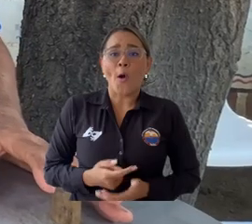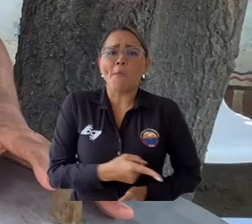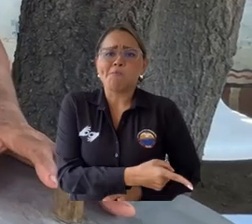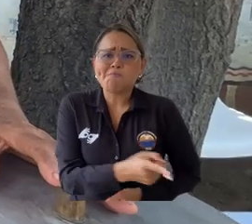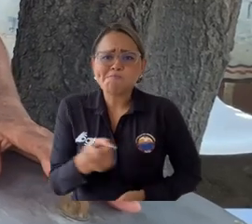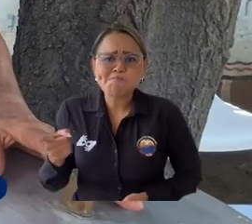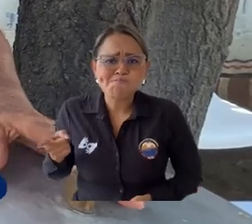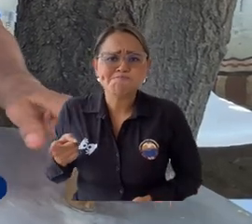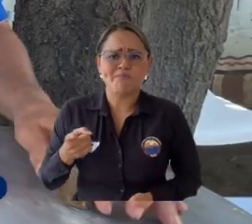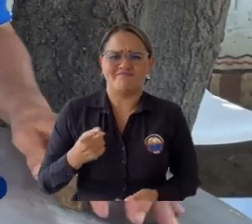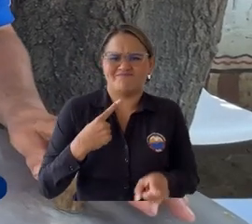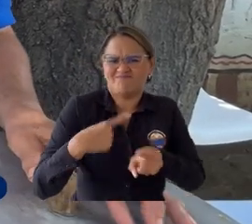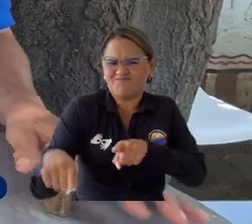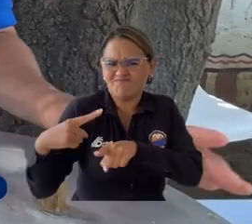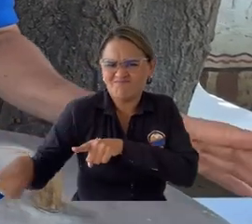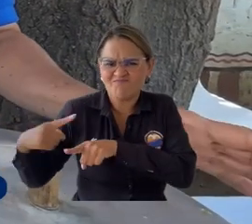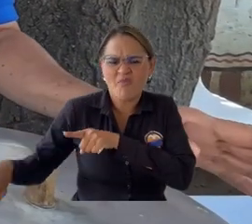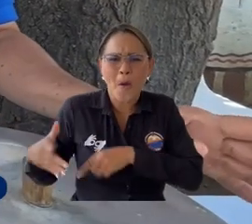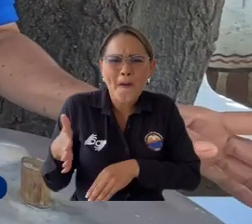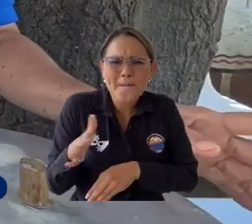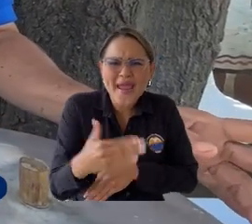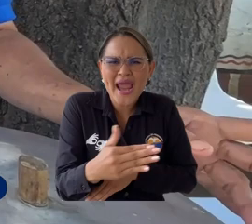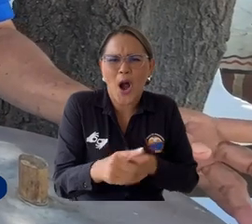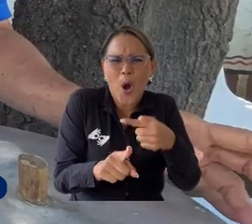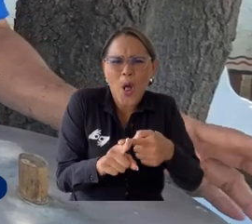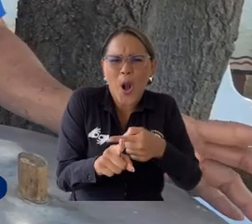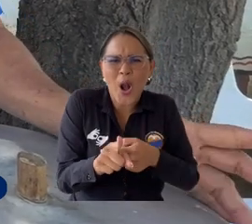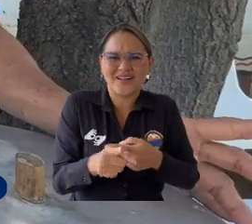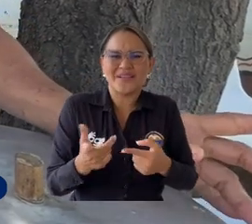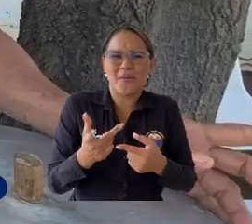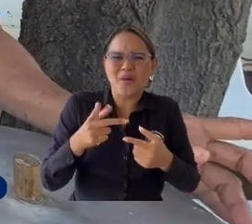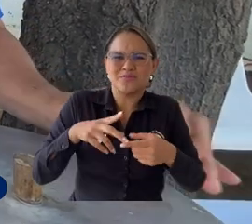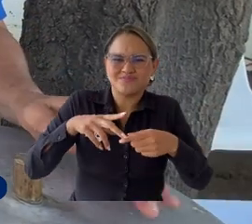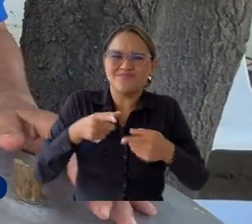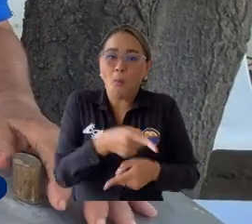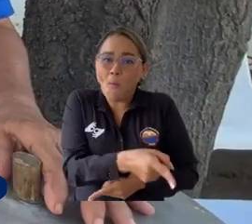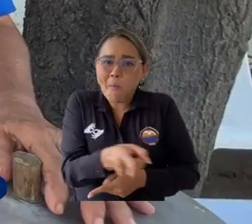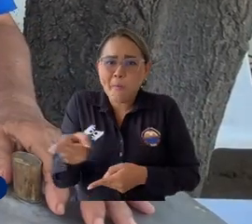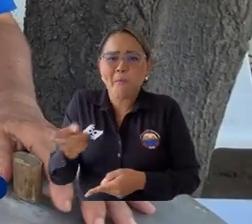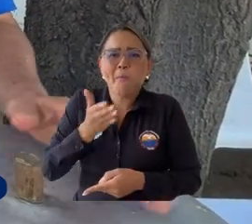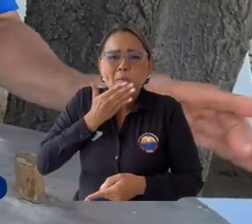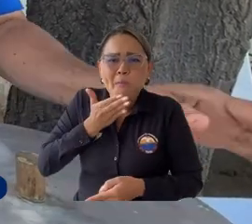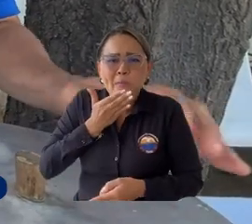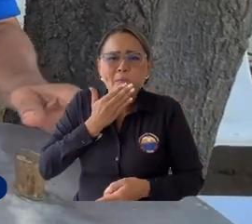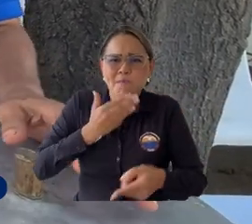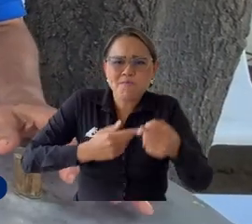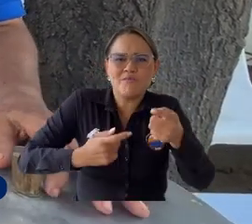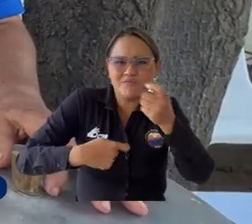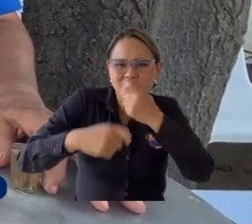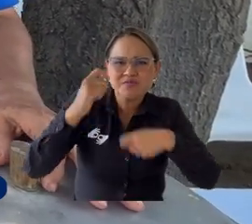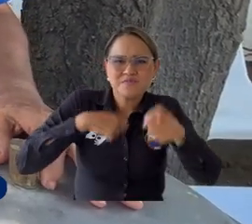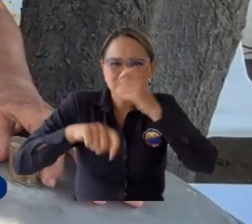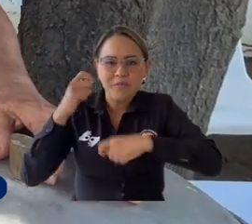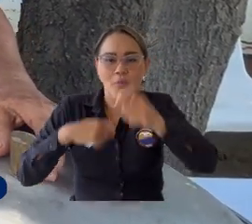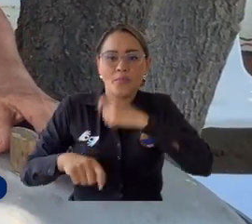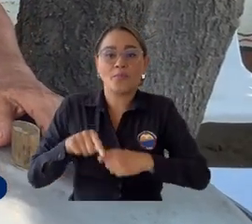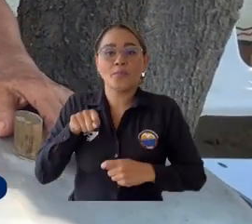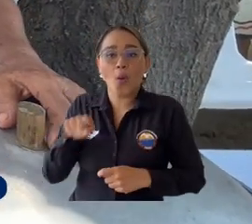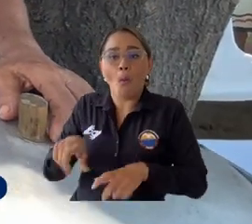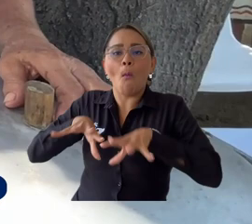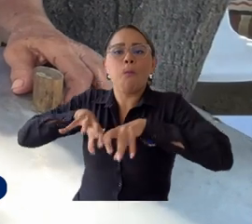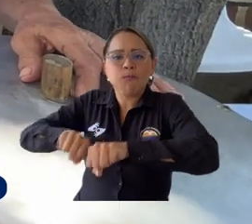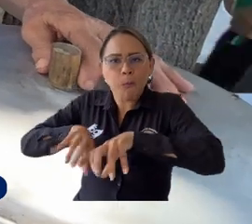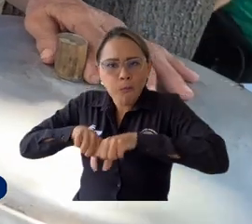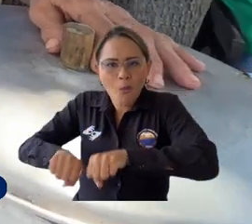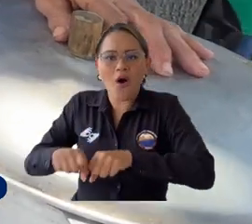Tenemos aquí raya, atún y garzón. Eso es lo que estamos vendiendo hoy. Aquí tenemos